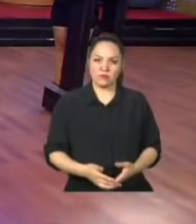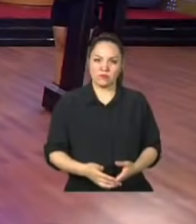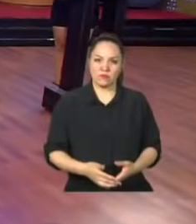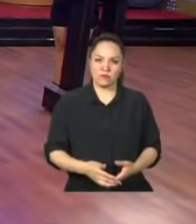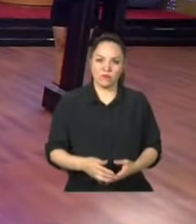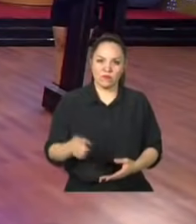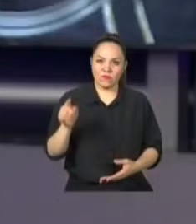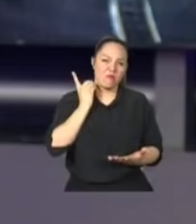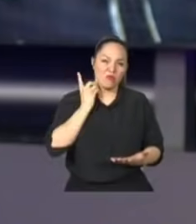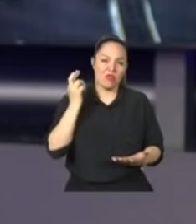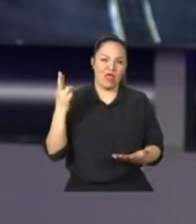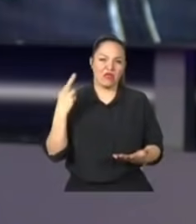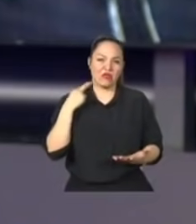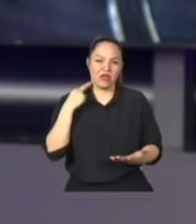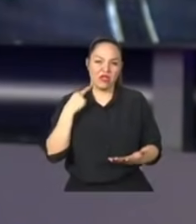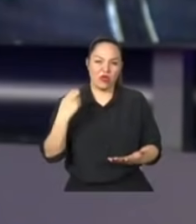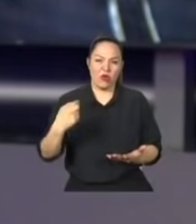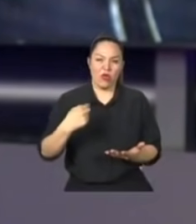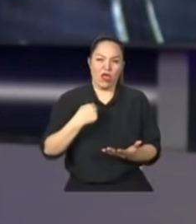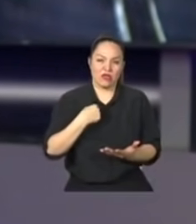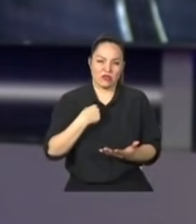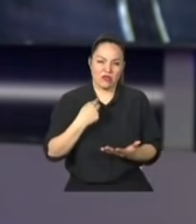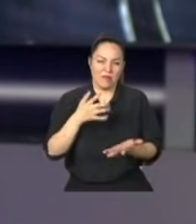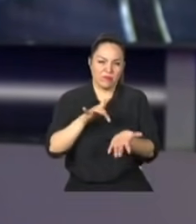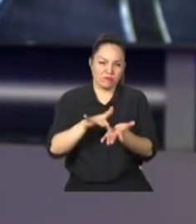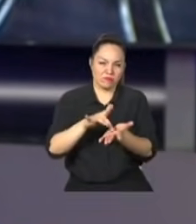sinceramente, ya basta. Palabras.